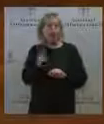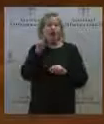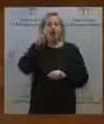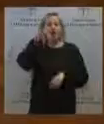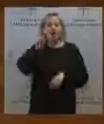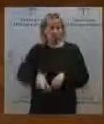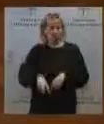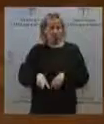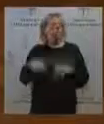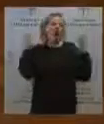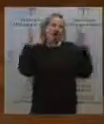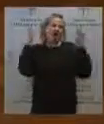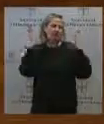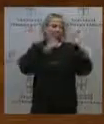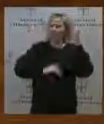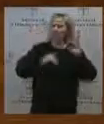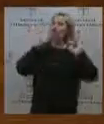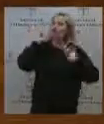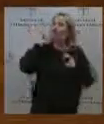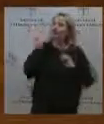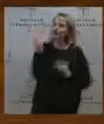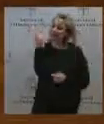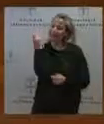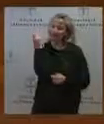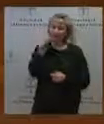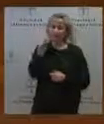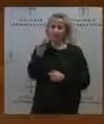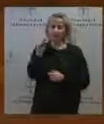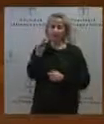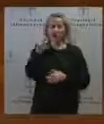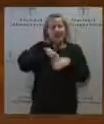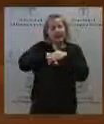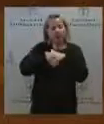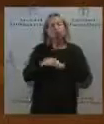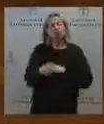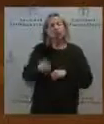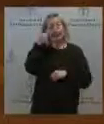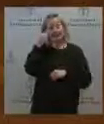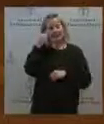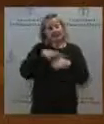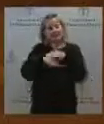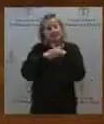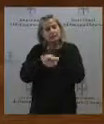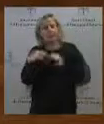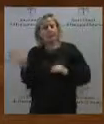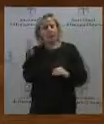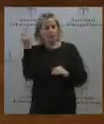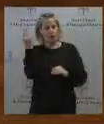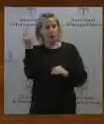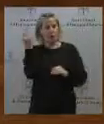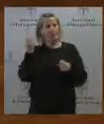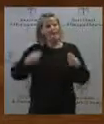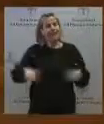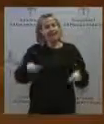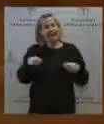a su disposición. Gestionando un poco mejor, solo un poco mejor, optimizando los gastos en un 5% de toda